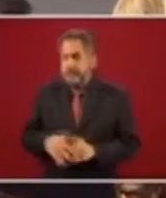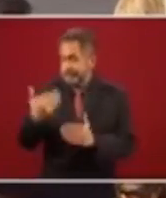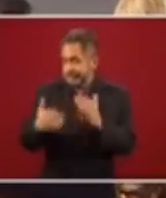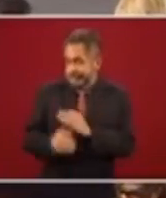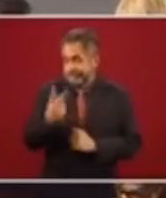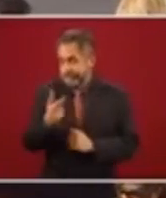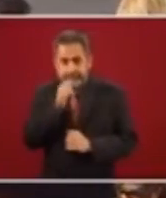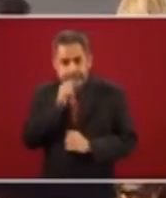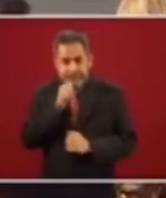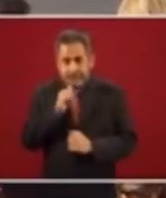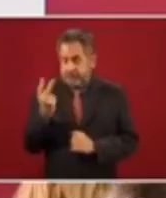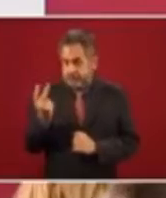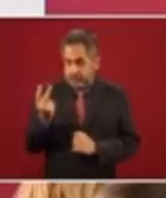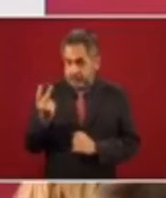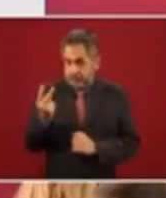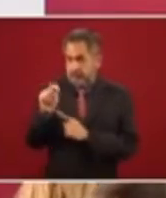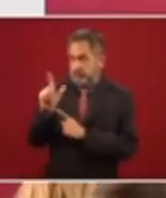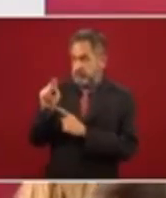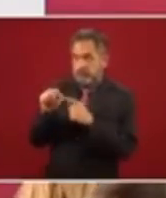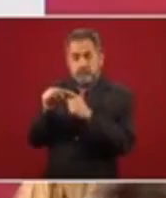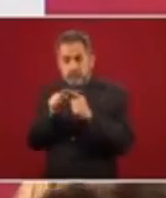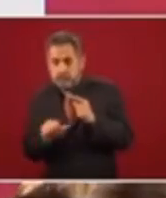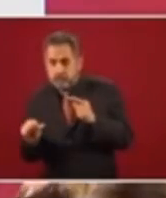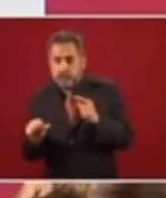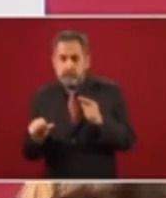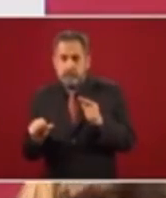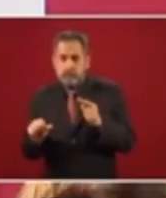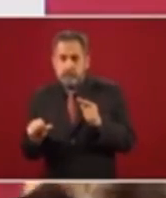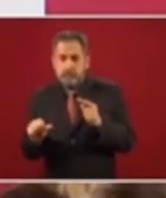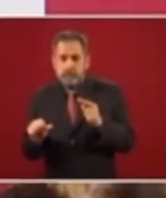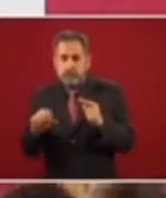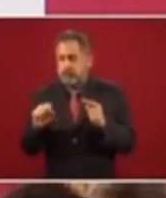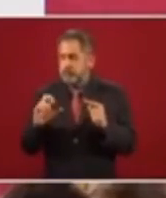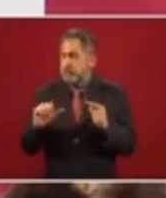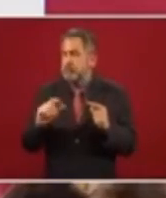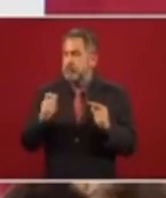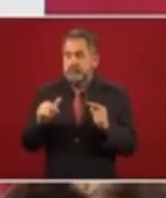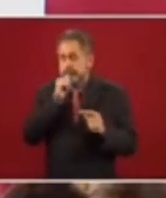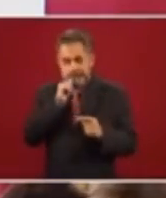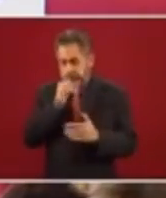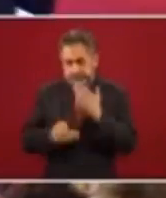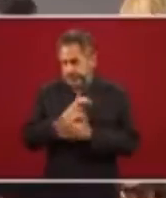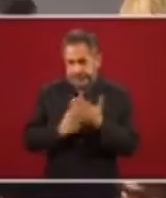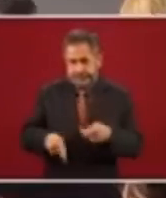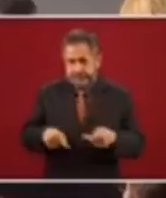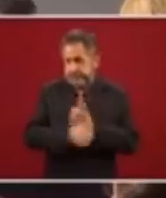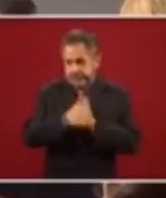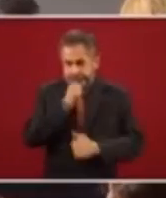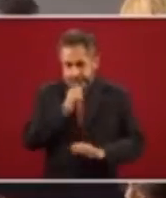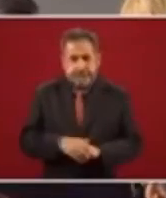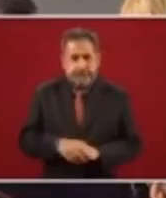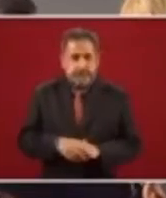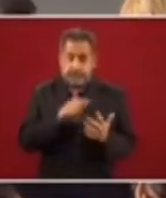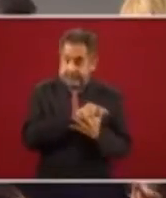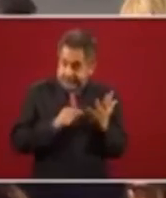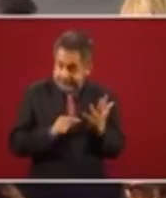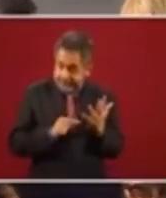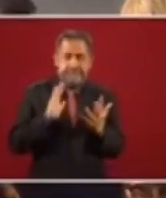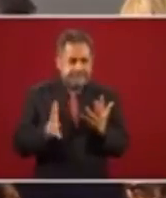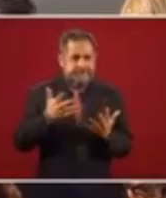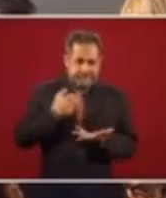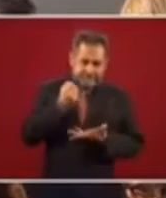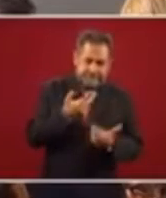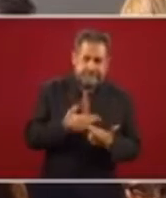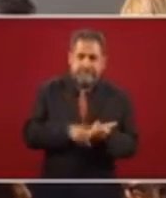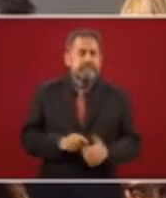pendientes de Tulum a Escárcega. Ya tenemos los fondos.